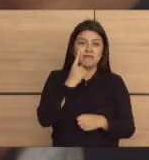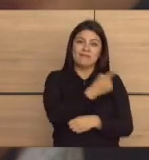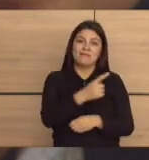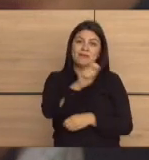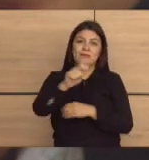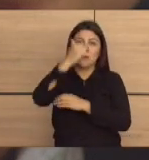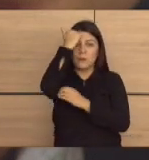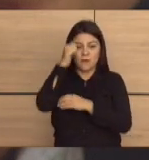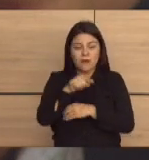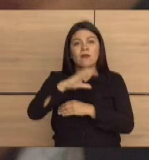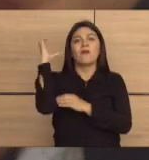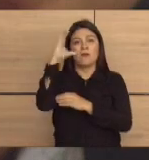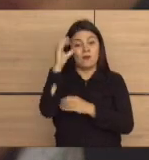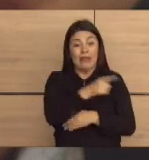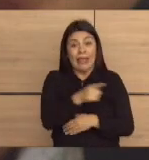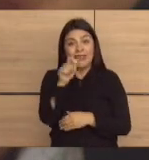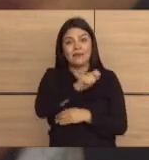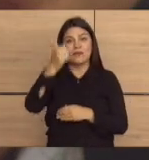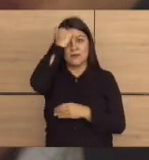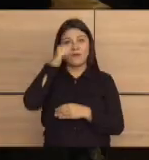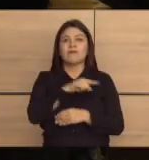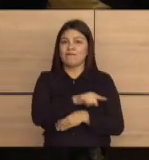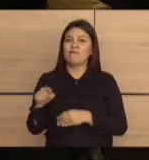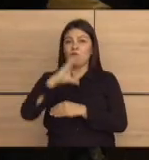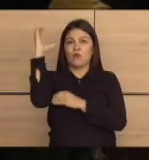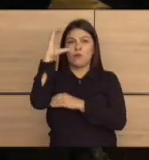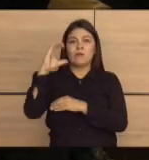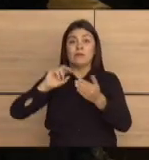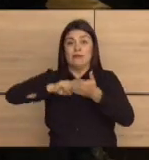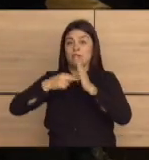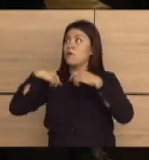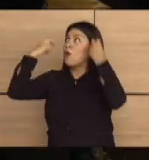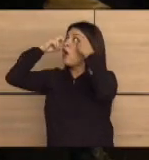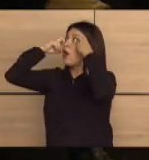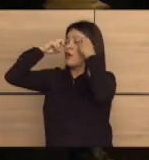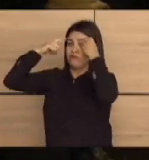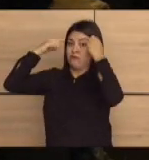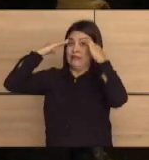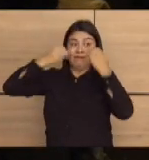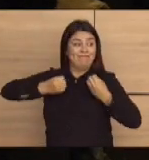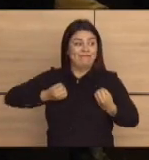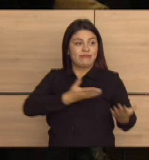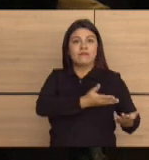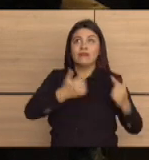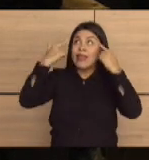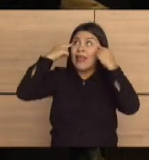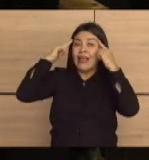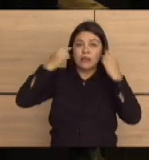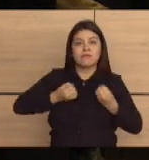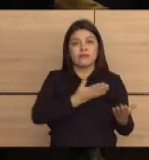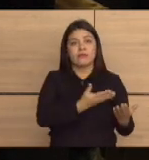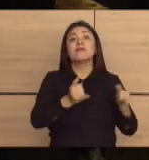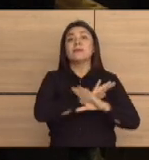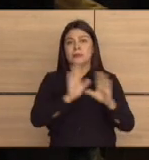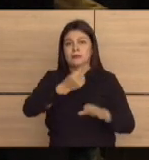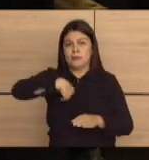Colombia, los docentes de Colombia, los que transmiten ese conocimiento. ¿Nosotros qué nos hemos propuesto?